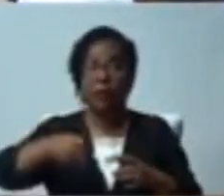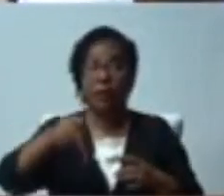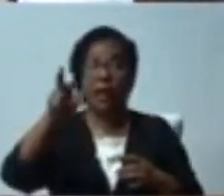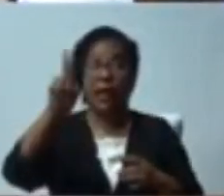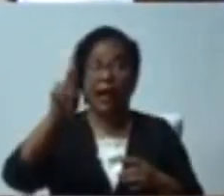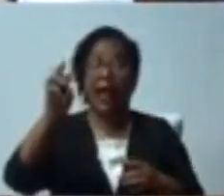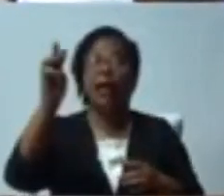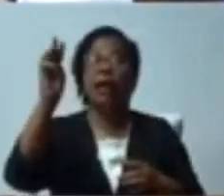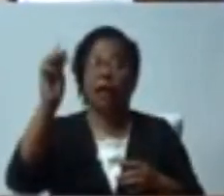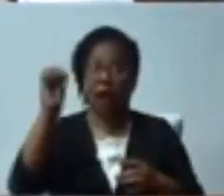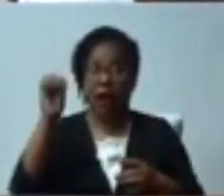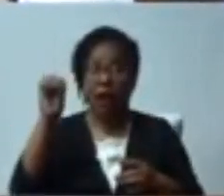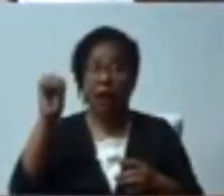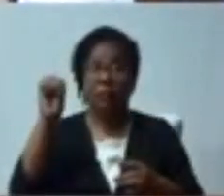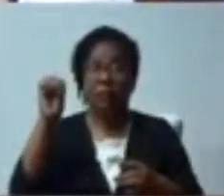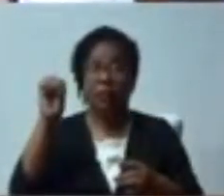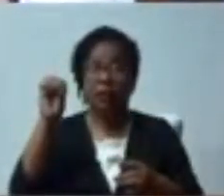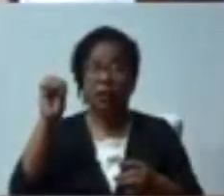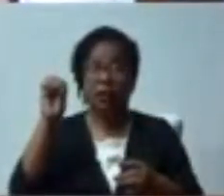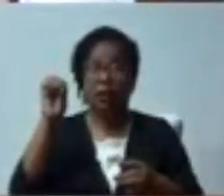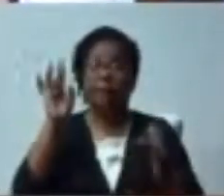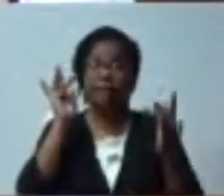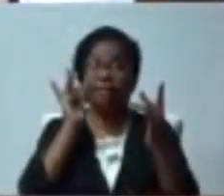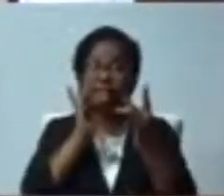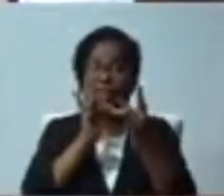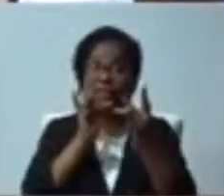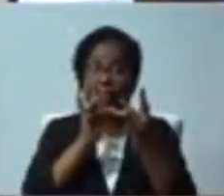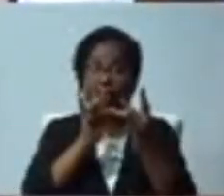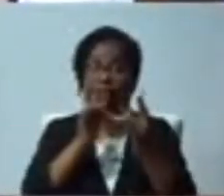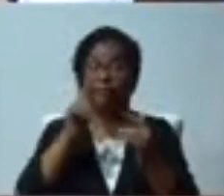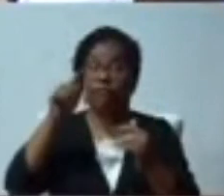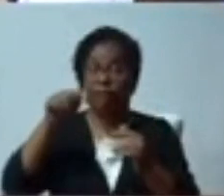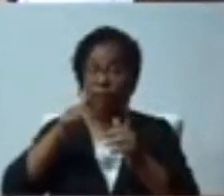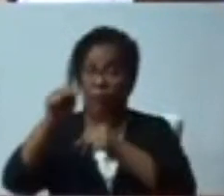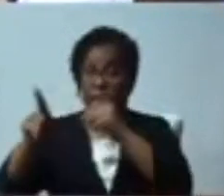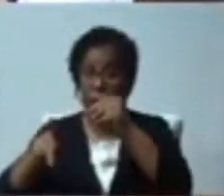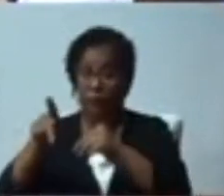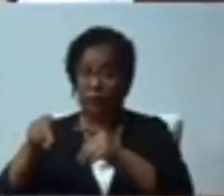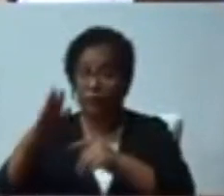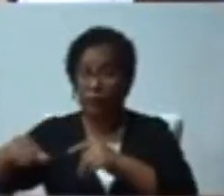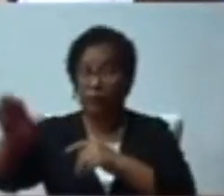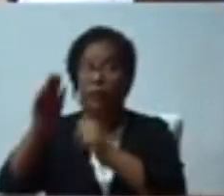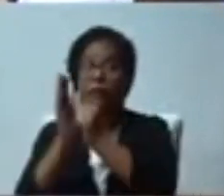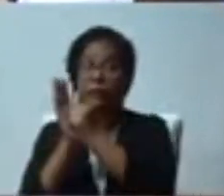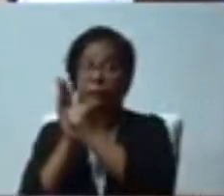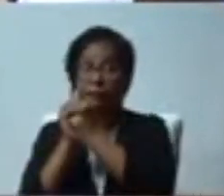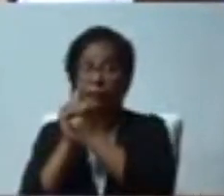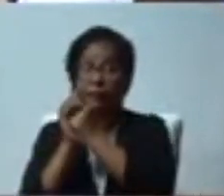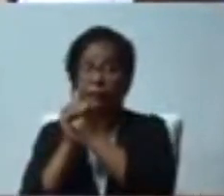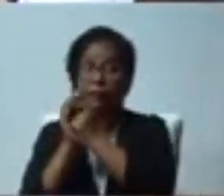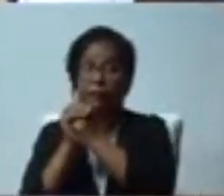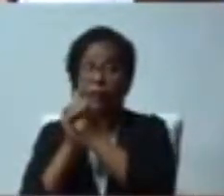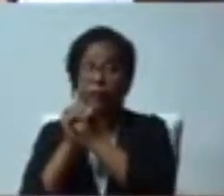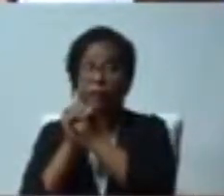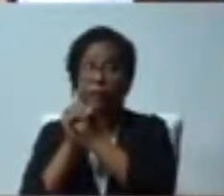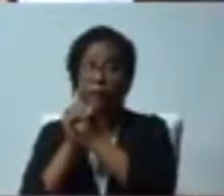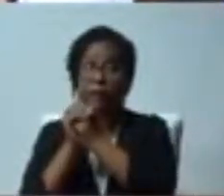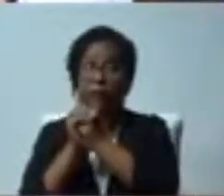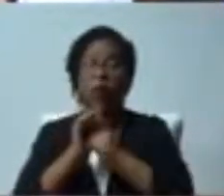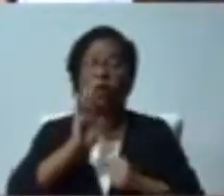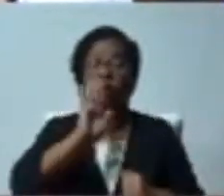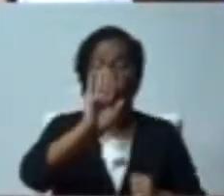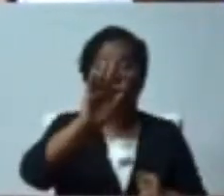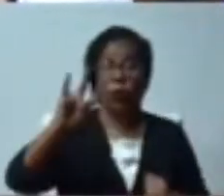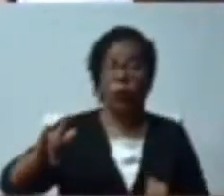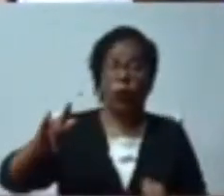que estaba en contacto con la comunidad vanileja, Su vuelo debió llegar a las 6 de la